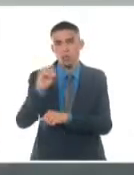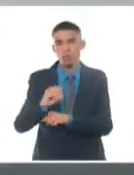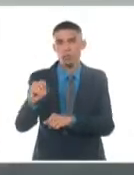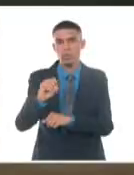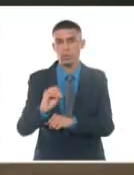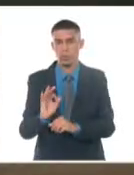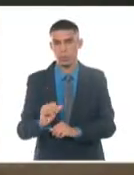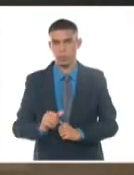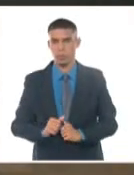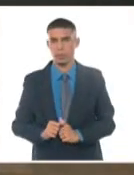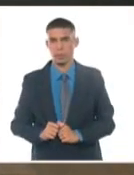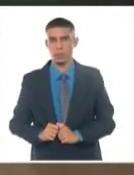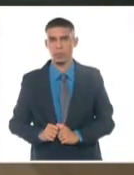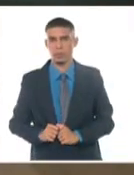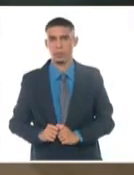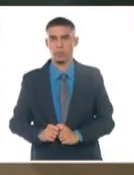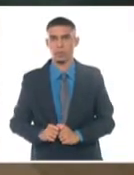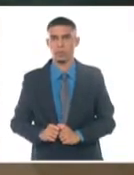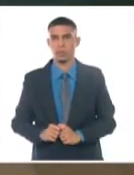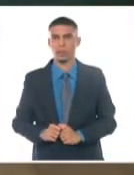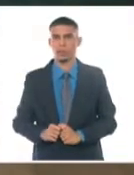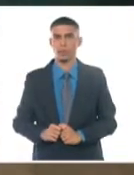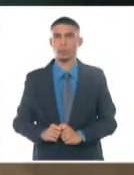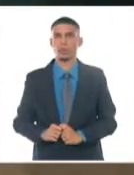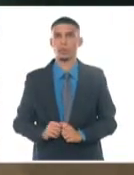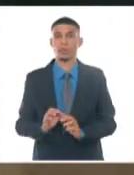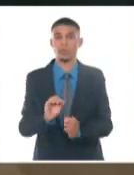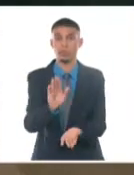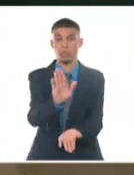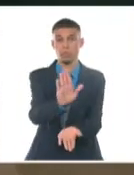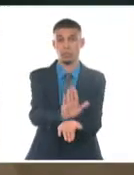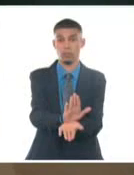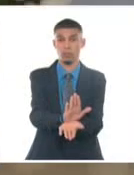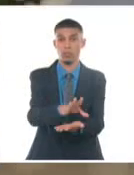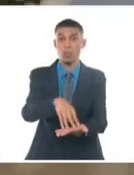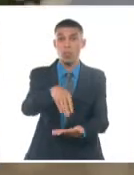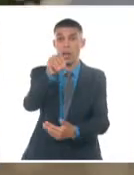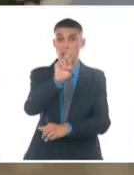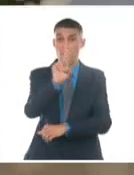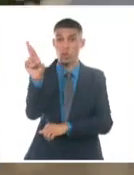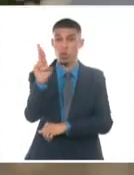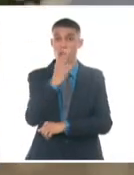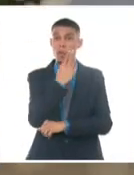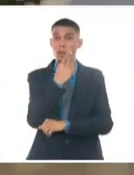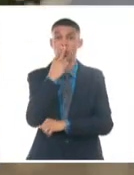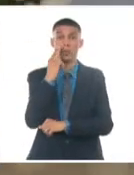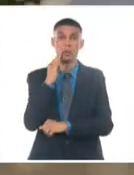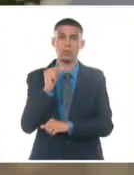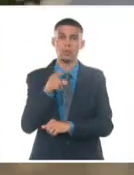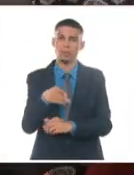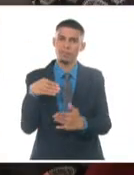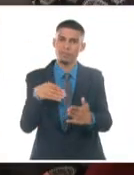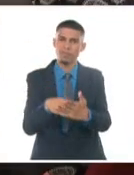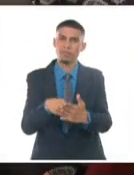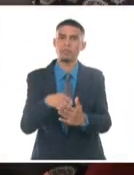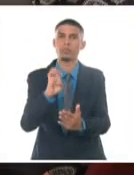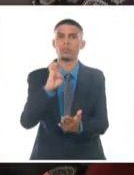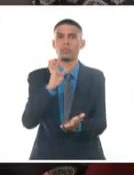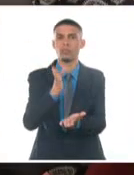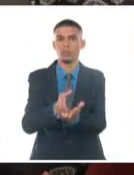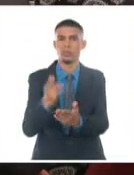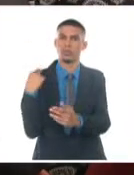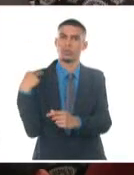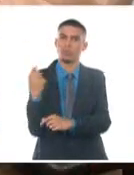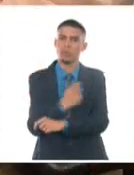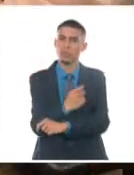instituciones. Hasta el memorial que rinde honor al más universal de los cubanos, llegaron educadores y representantes de